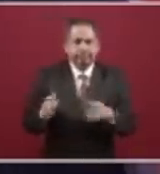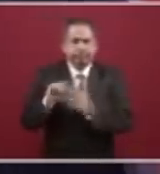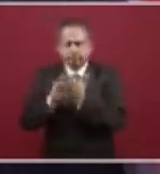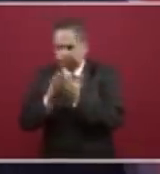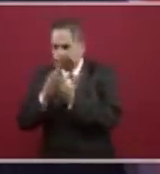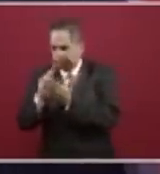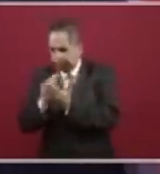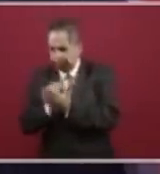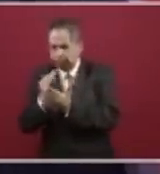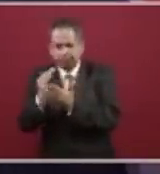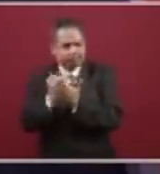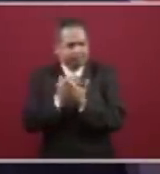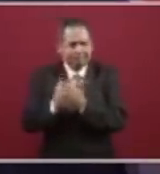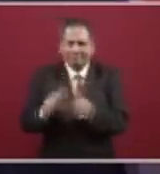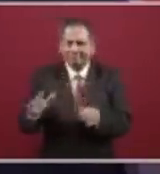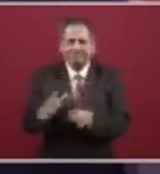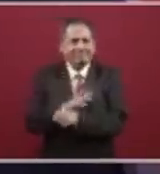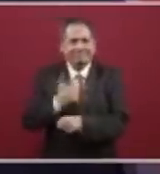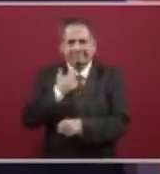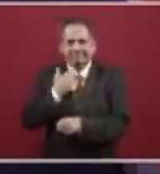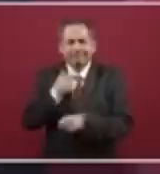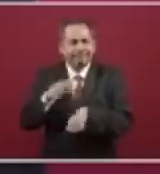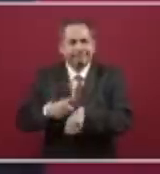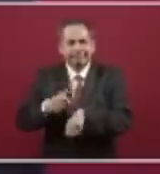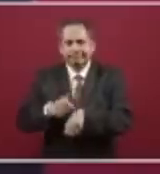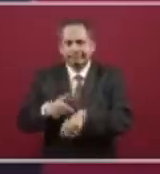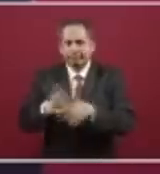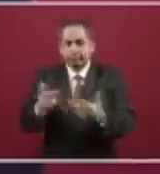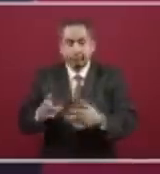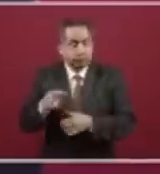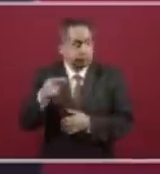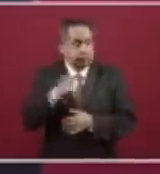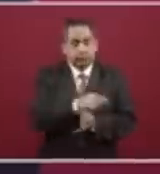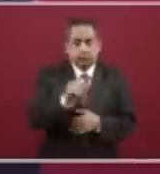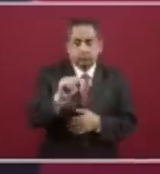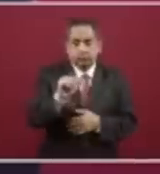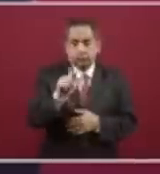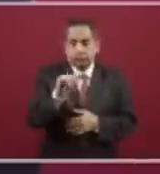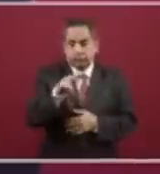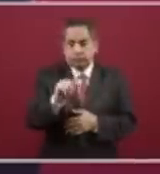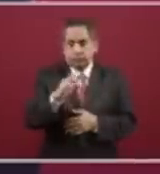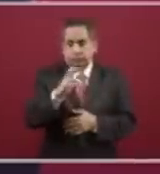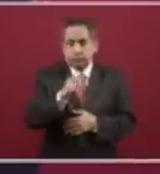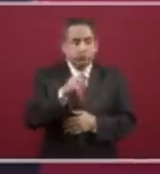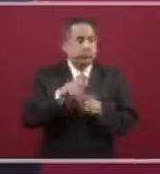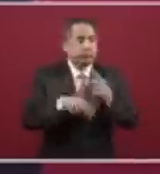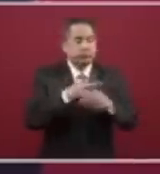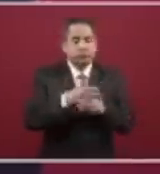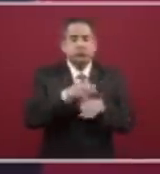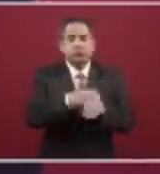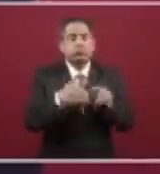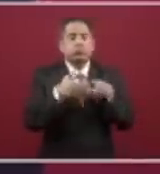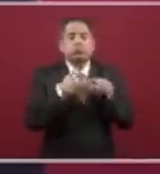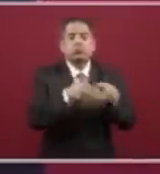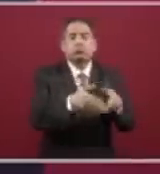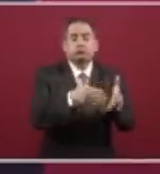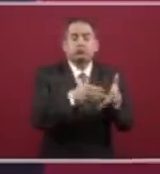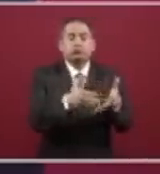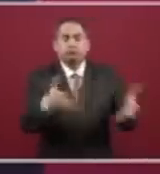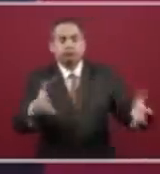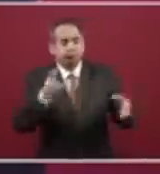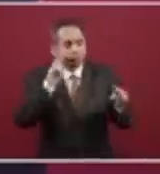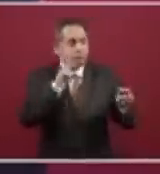llena porque en salina cruz vamos a la ampliación del puerto vamos a ver la